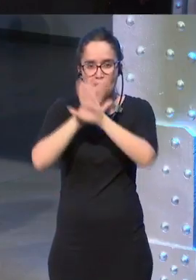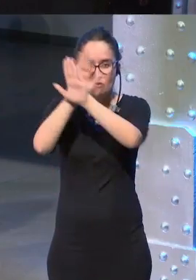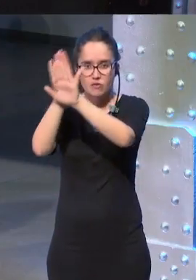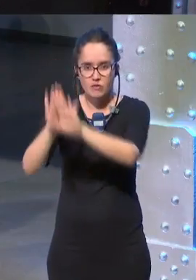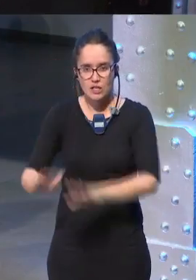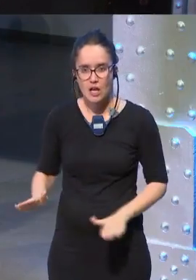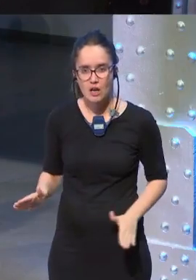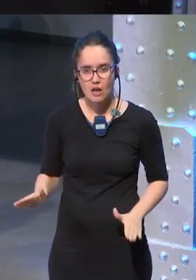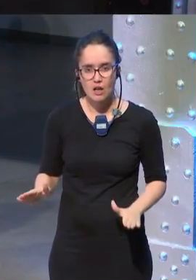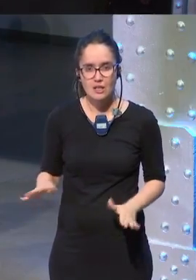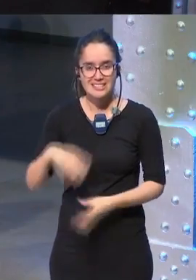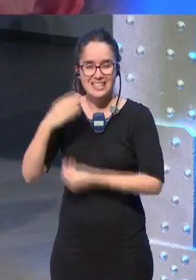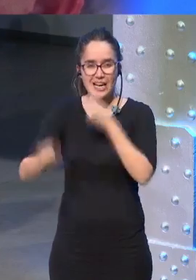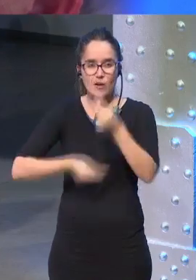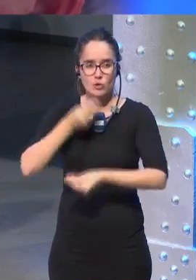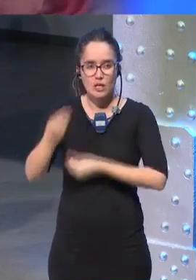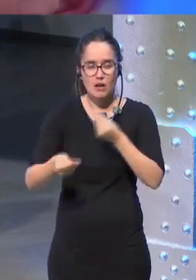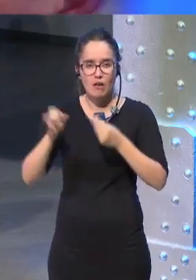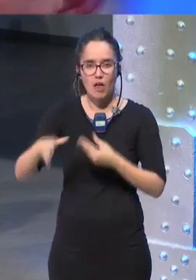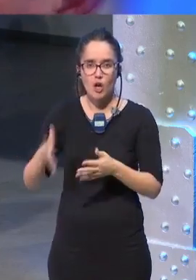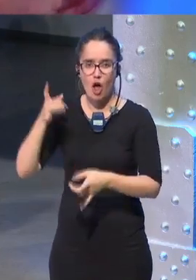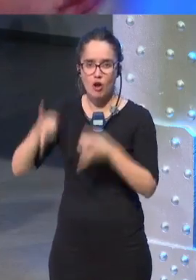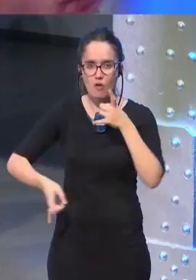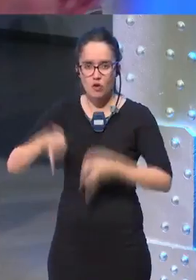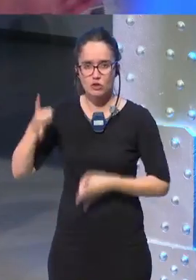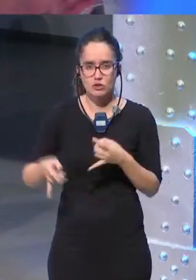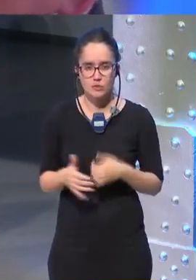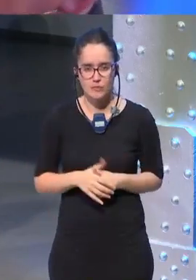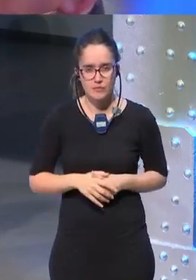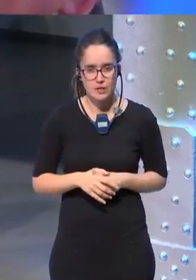instancia serán ejecutados por robots.